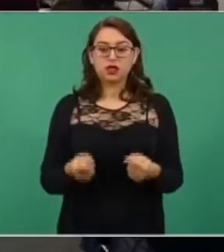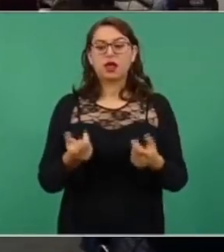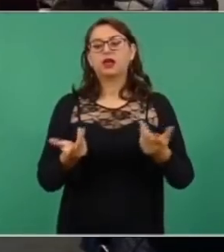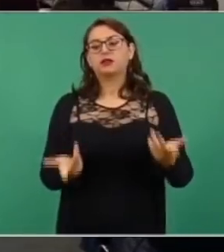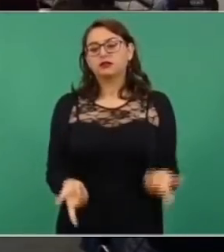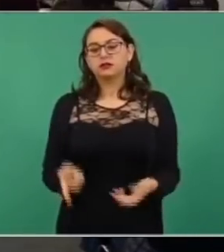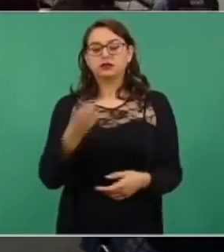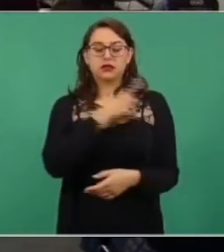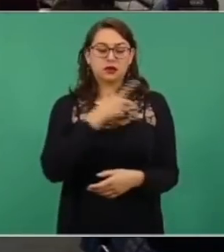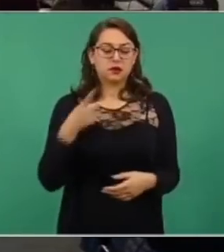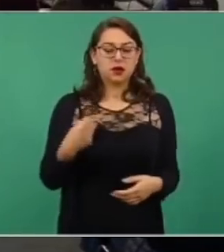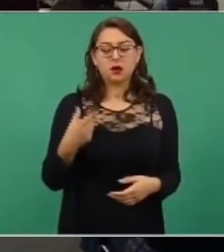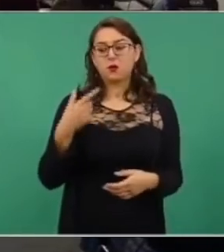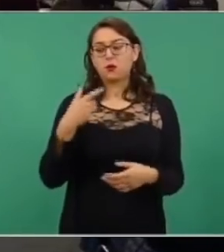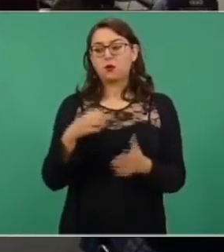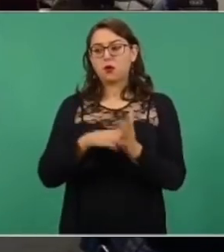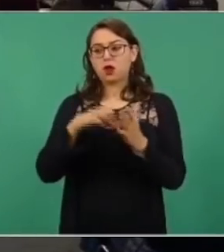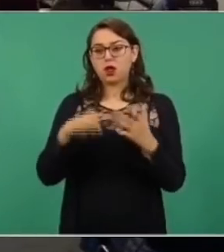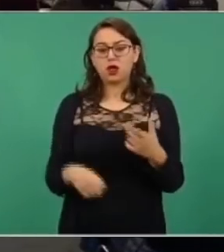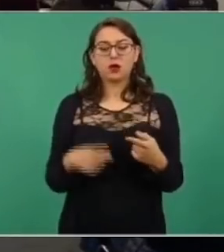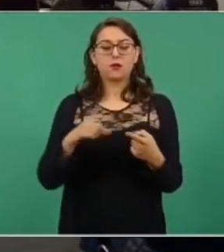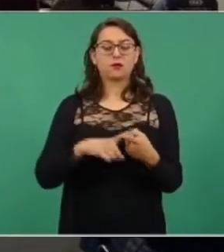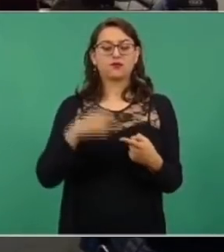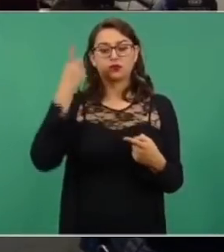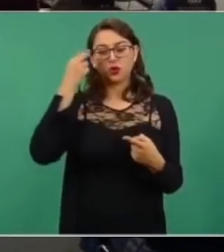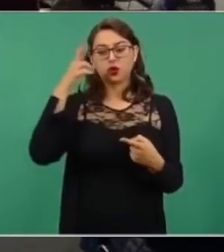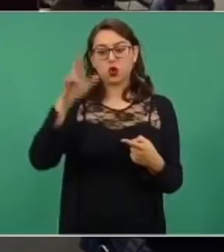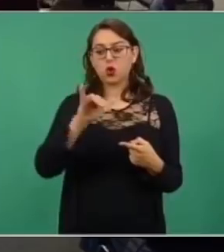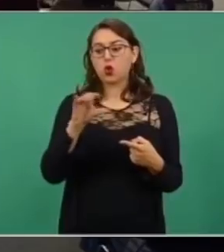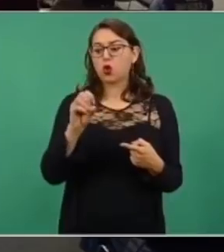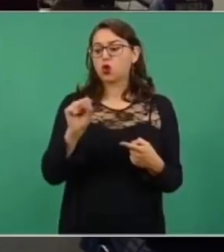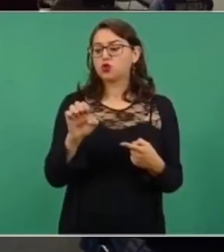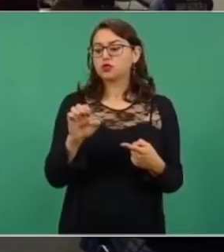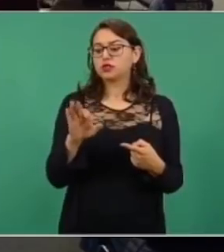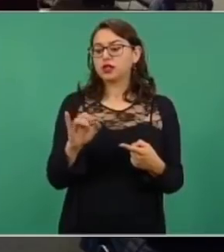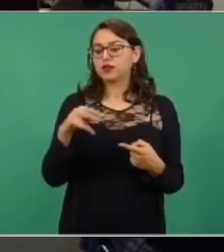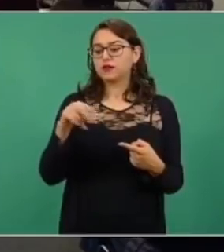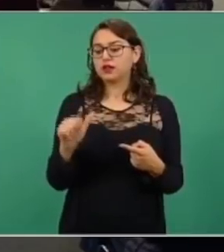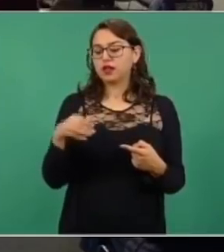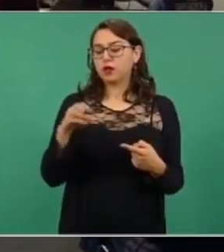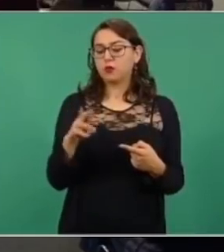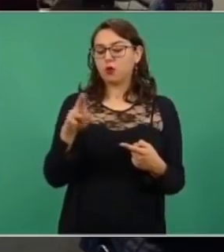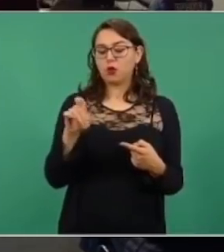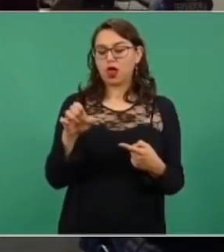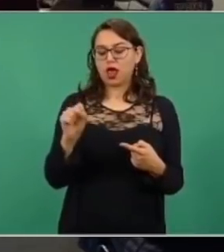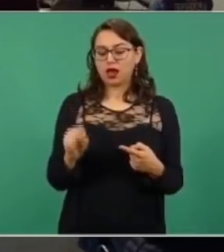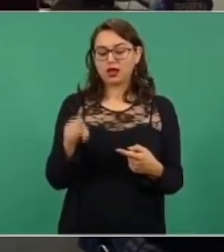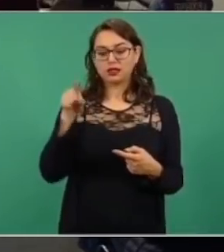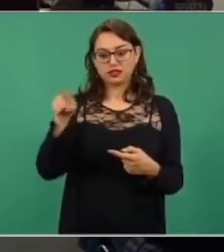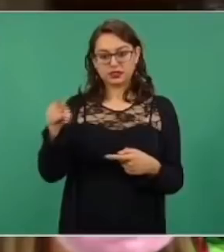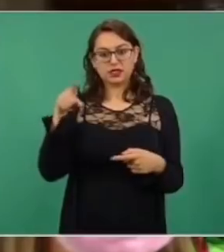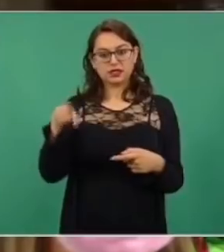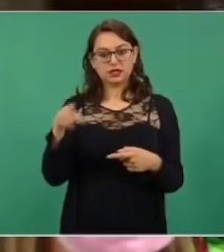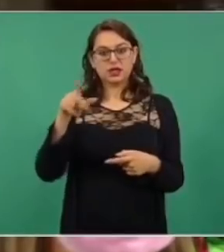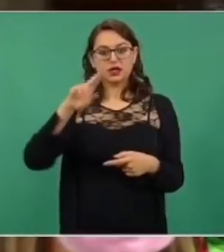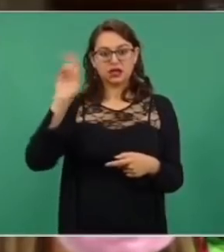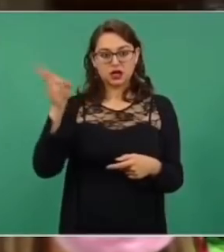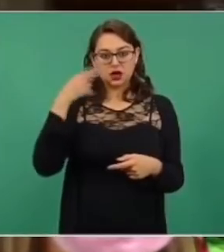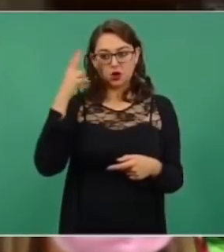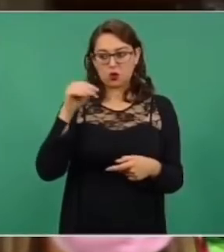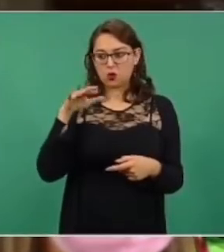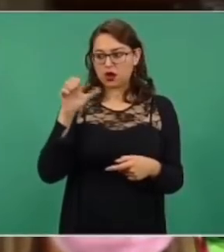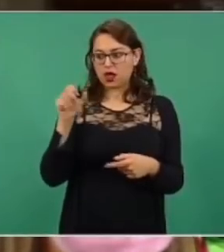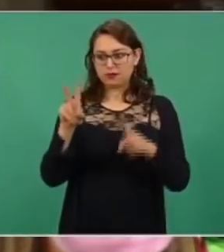tales como la doctora Josefina Morales de la Universidad Nacional Autónoma de México, que ha estudiado el tema energético desde